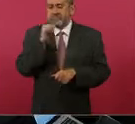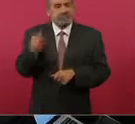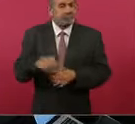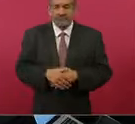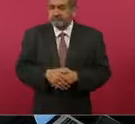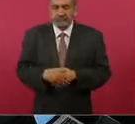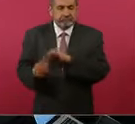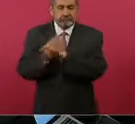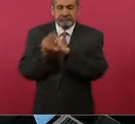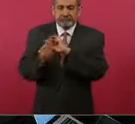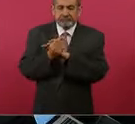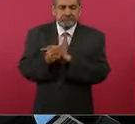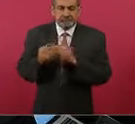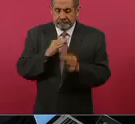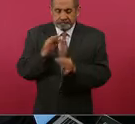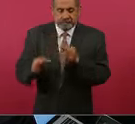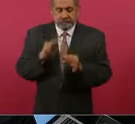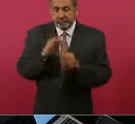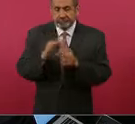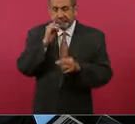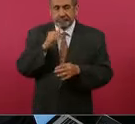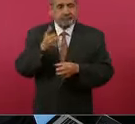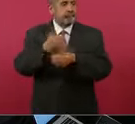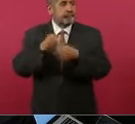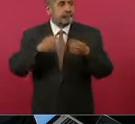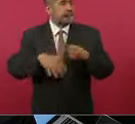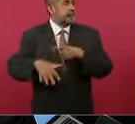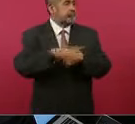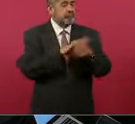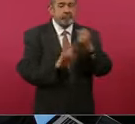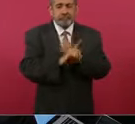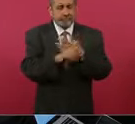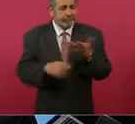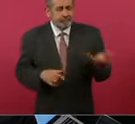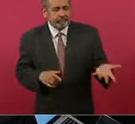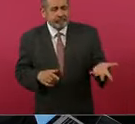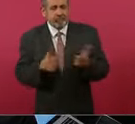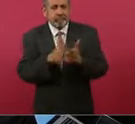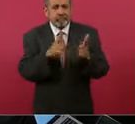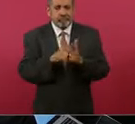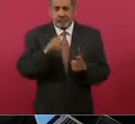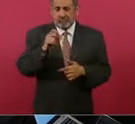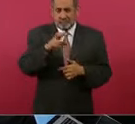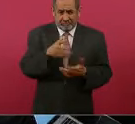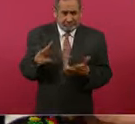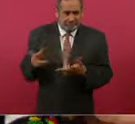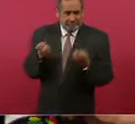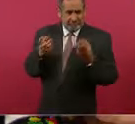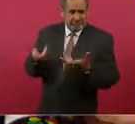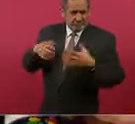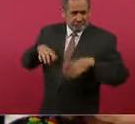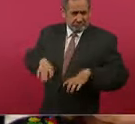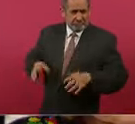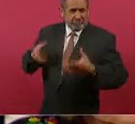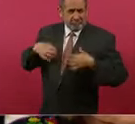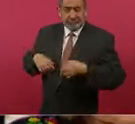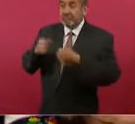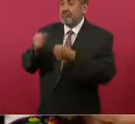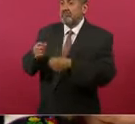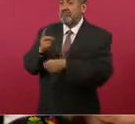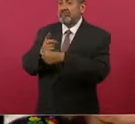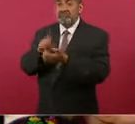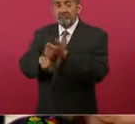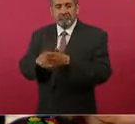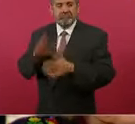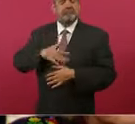cumplió. Con los problemas de inseguridad en el país, ¿usted está de acuerdo que Grupo Andrade se siga robando el dinero para seguridad? Y a Rosa Isela ya